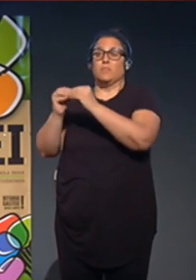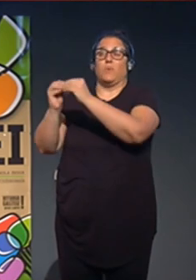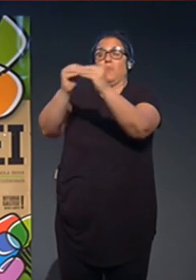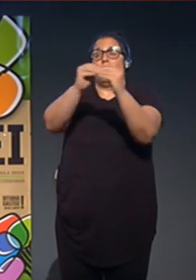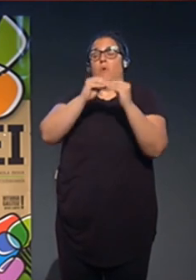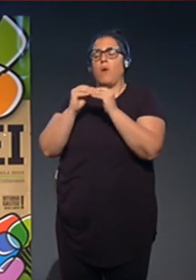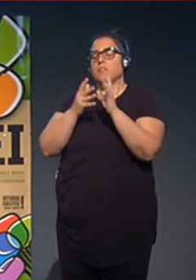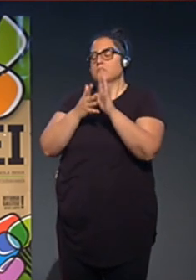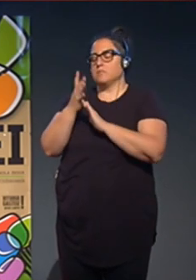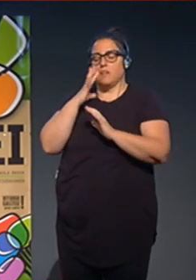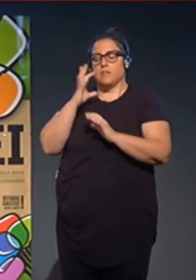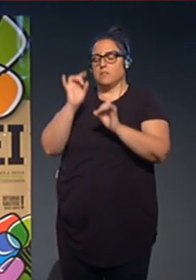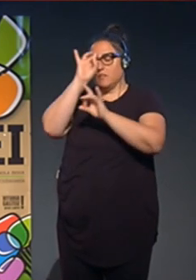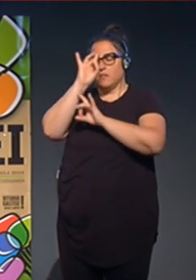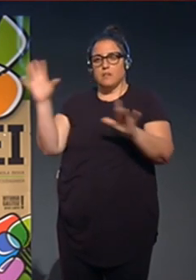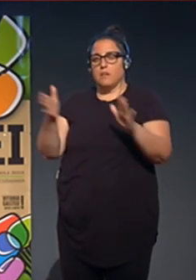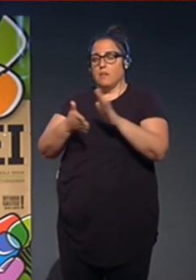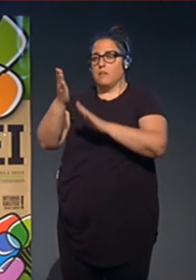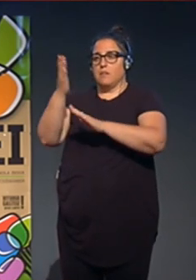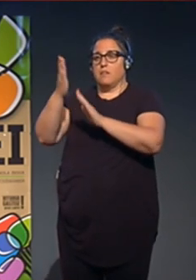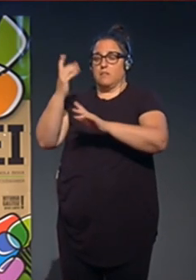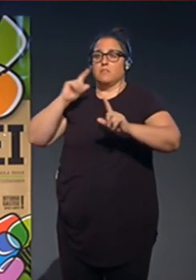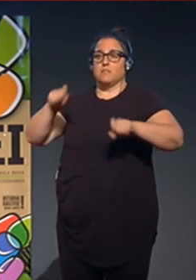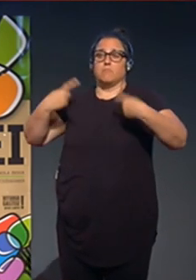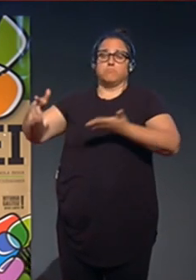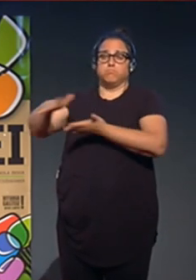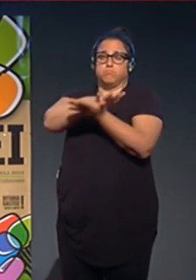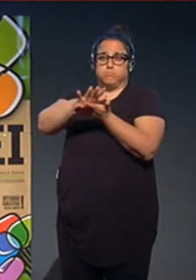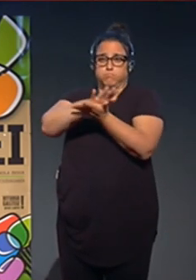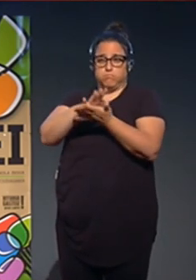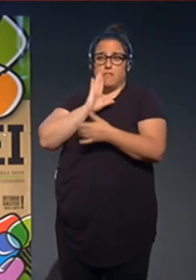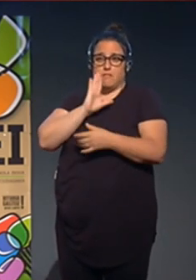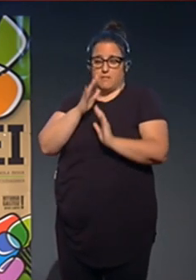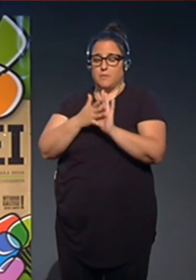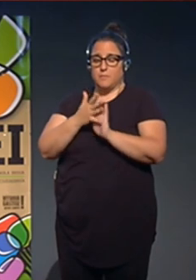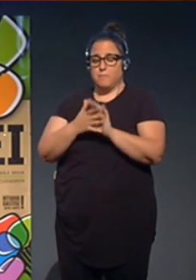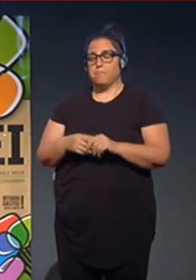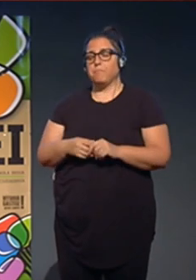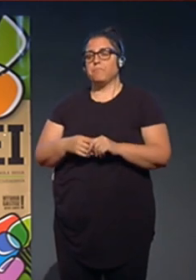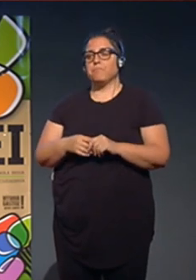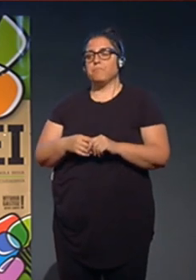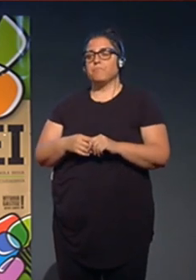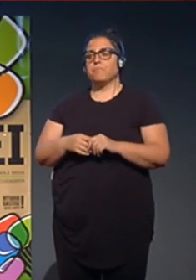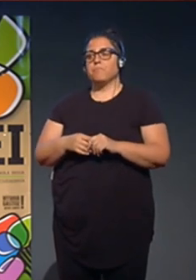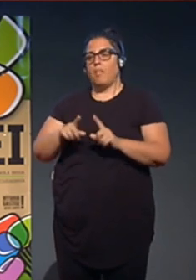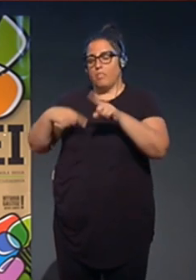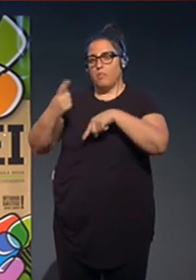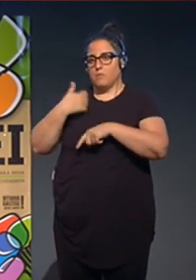yo creo que de manera muy clara hacia ese ecocidio del que llevaba antes ahora veremos el como